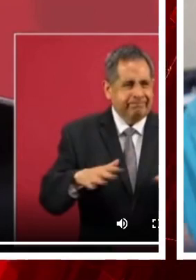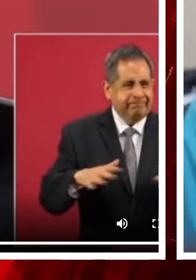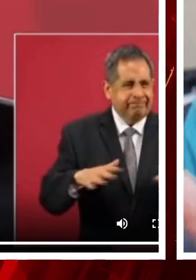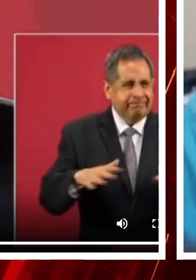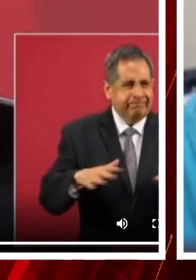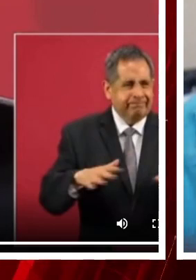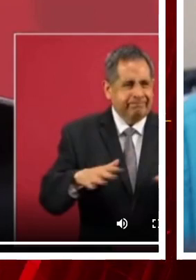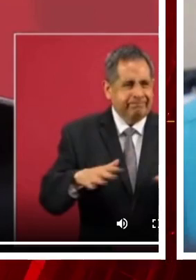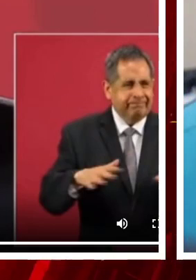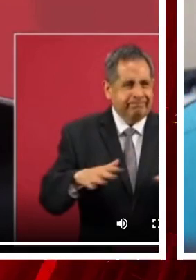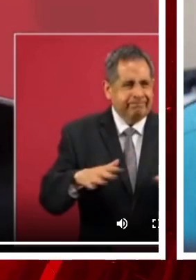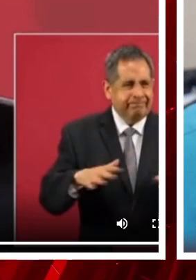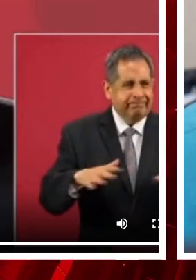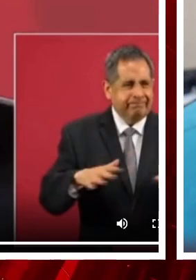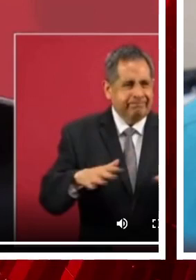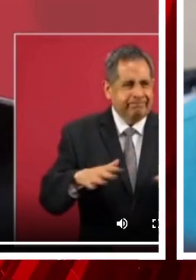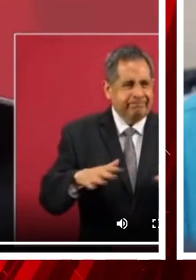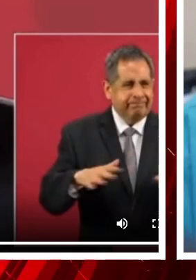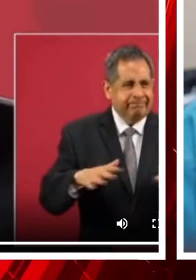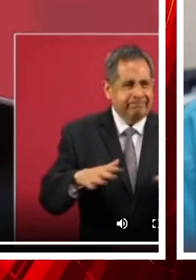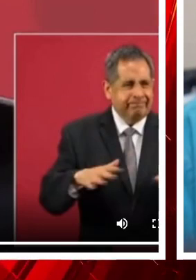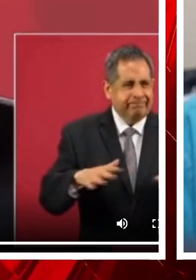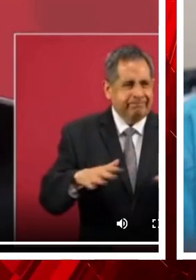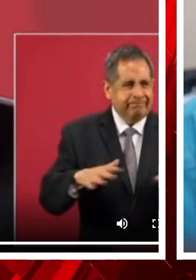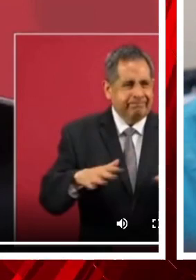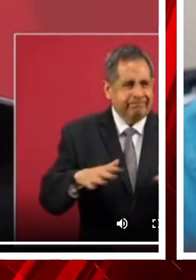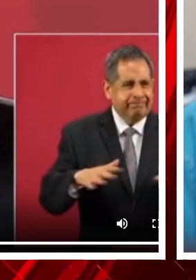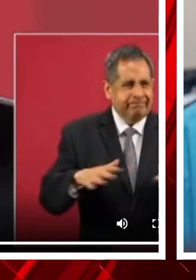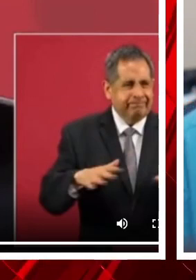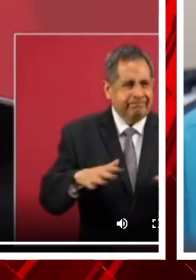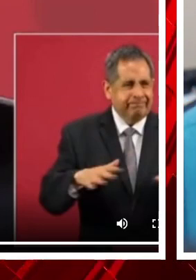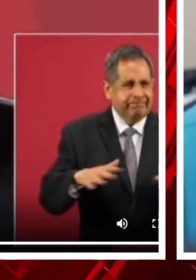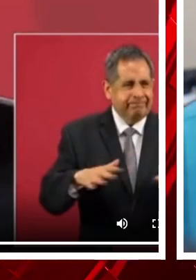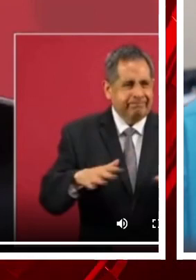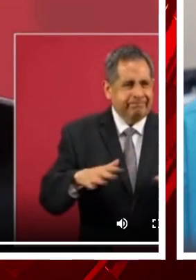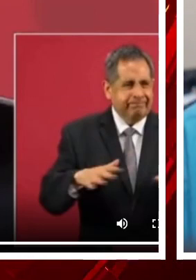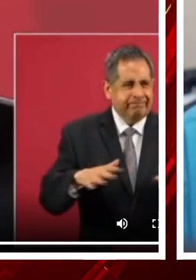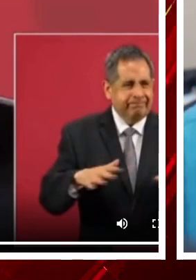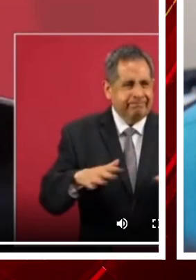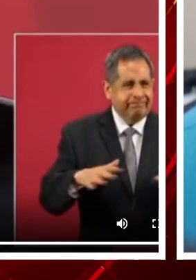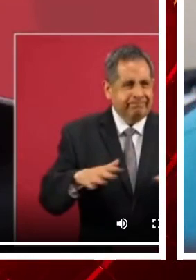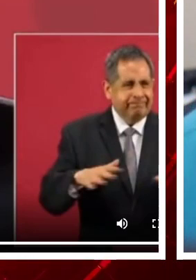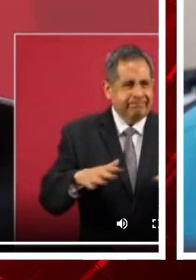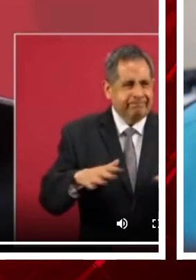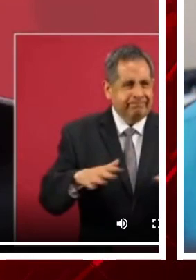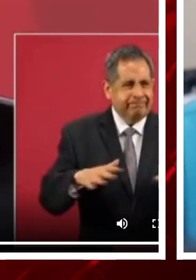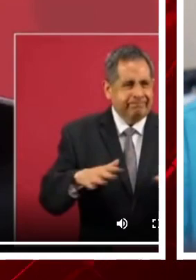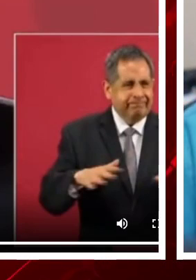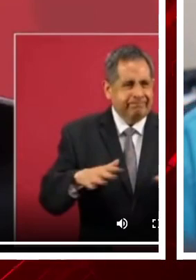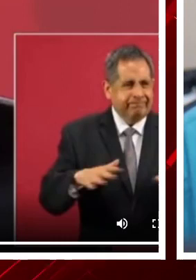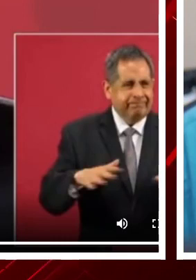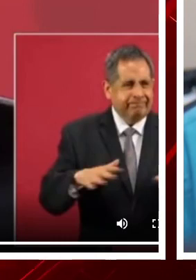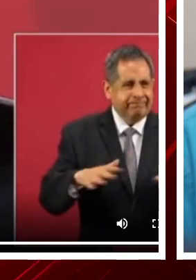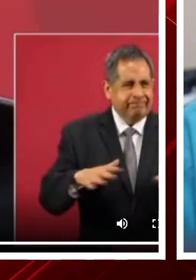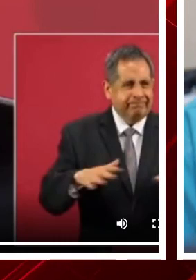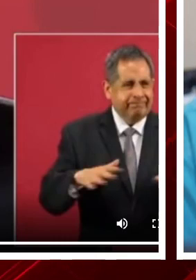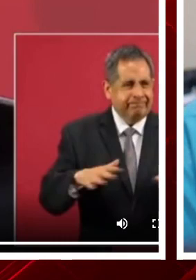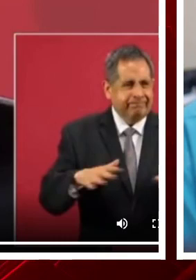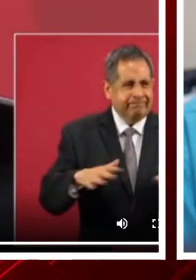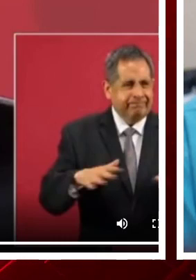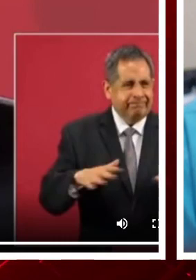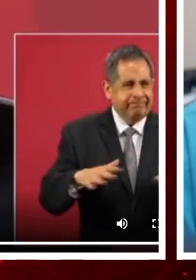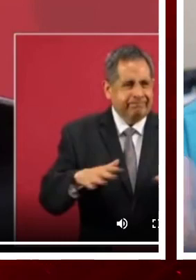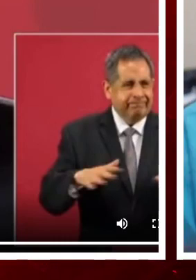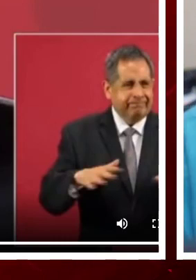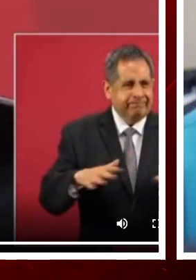bueno porque a eso se dedican a mentir que fue una especie de auto robo que el presidente nunca compro nada que lo que están haciendo es decir que se lo